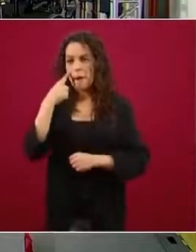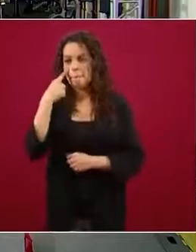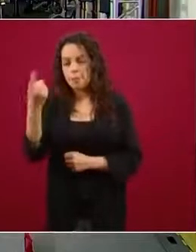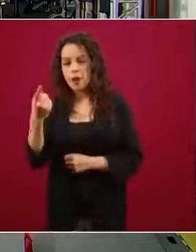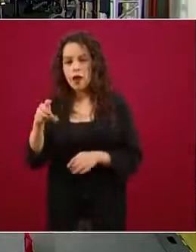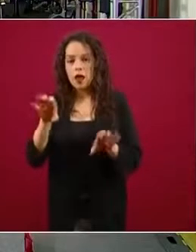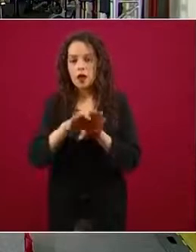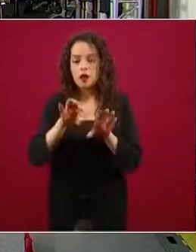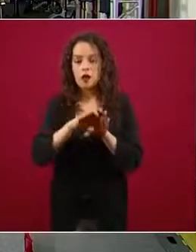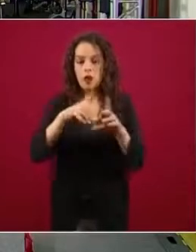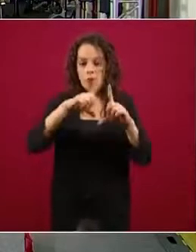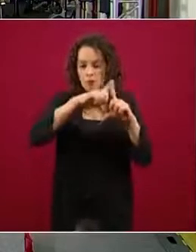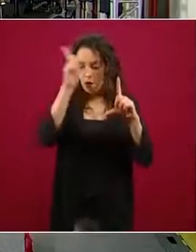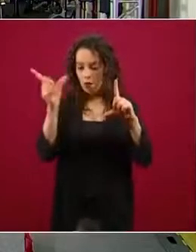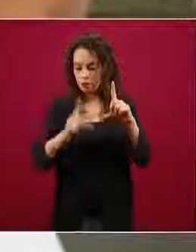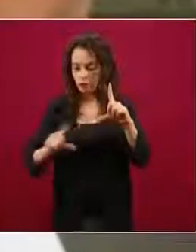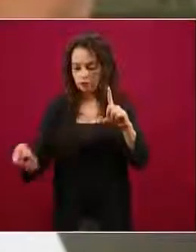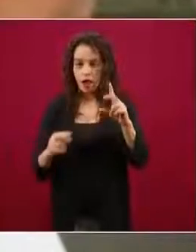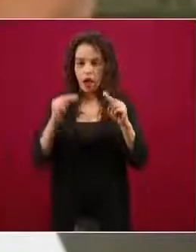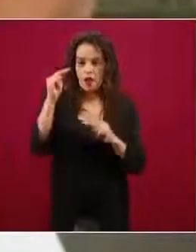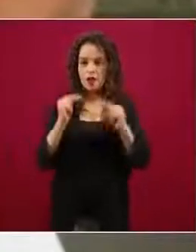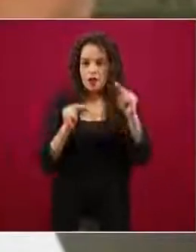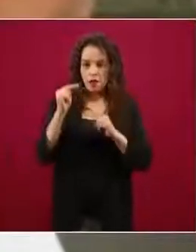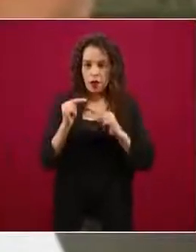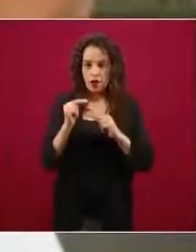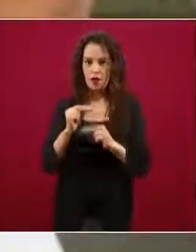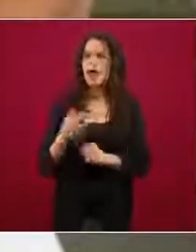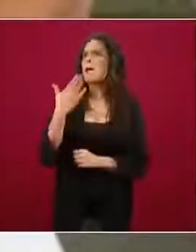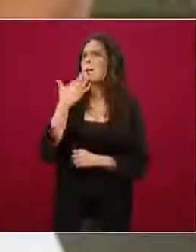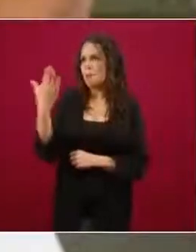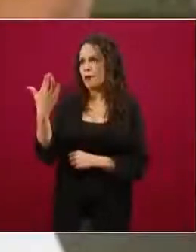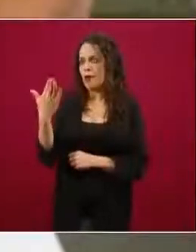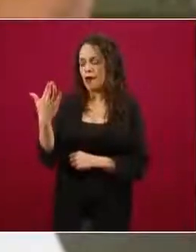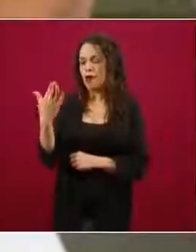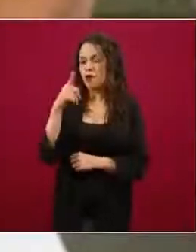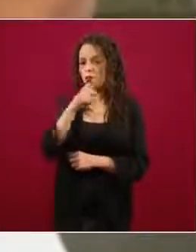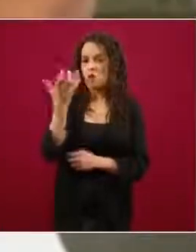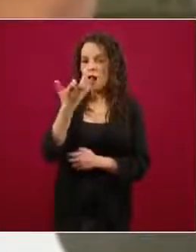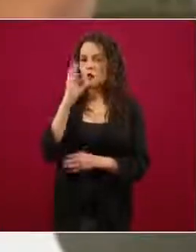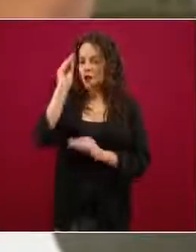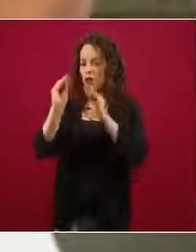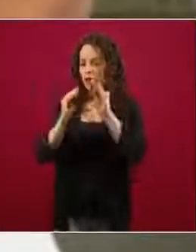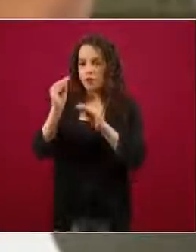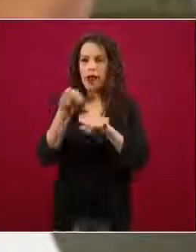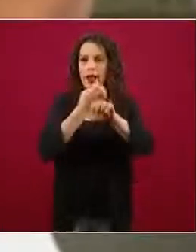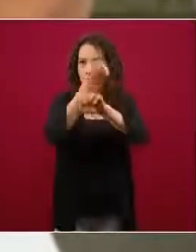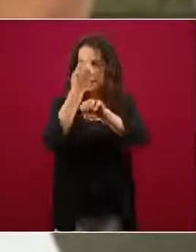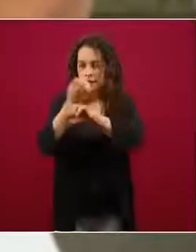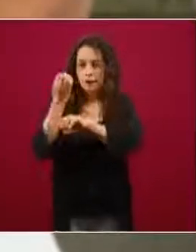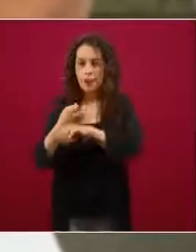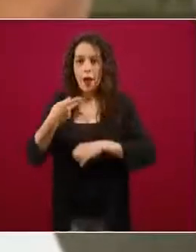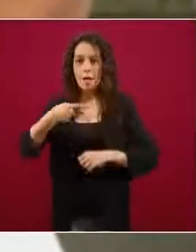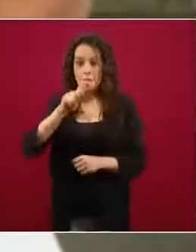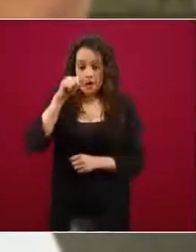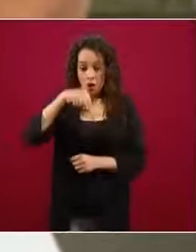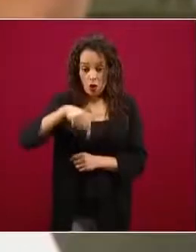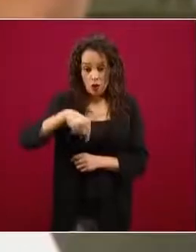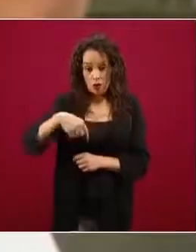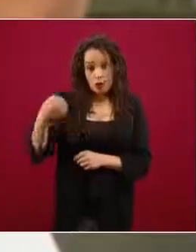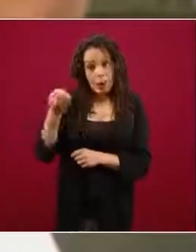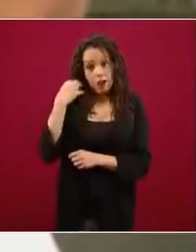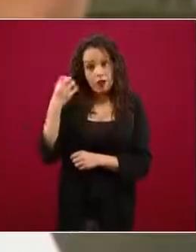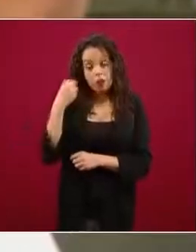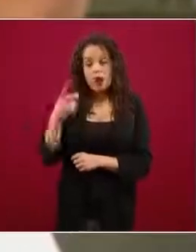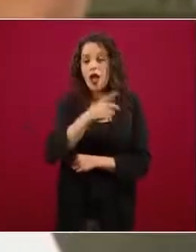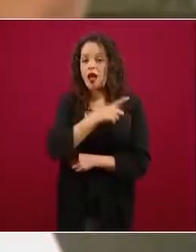nacional. Está muy bien que lo haga por estados, pero para darle contexto a esta conferencia, justamente, pues el panorama debería de